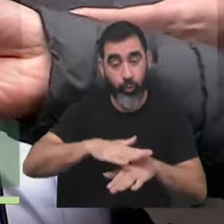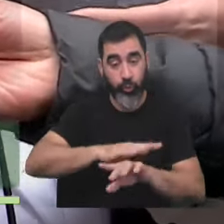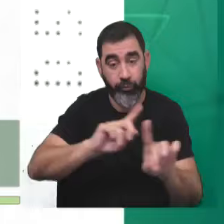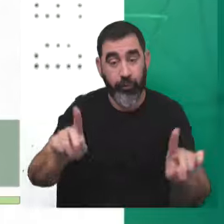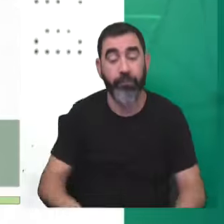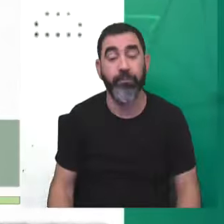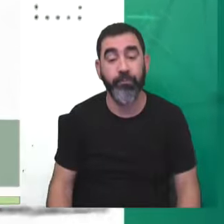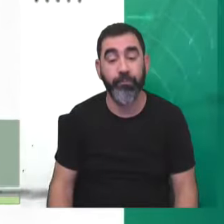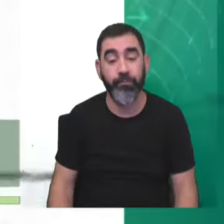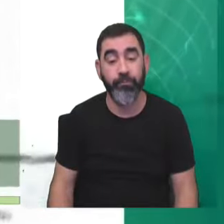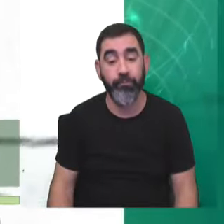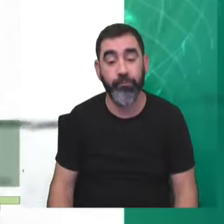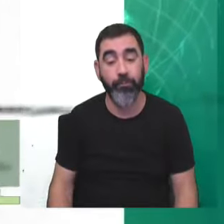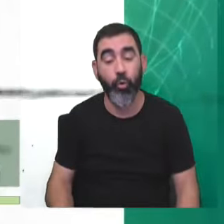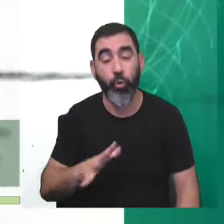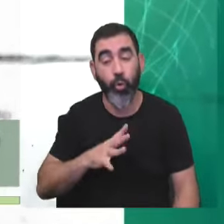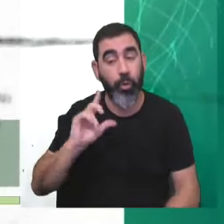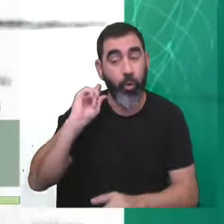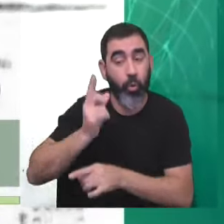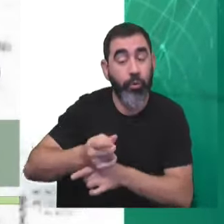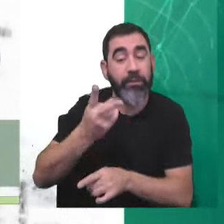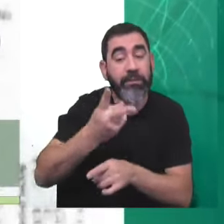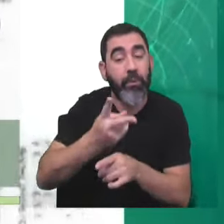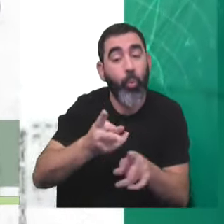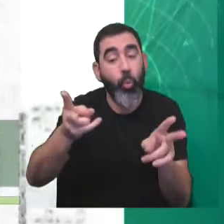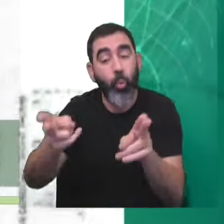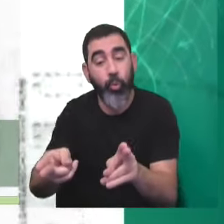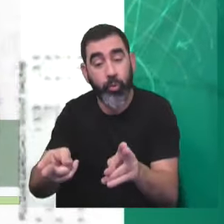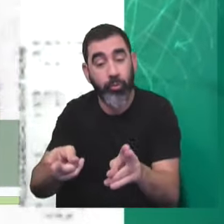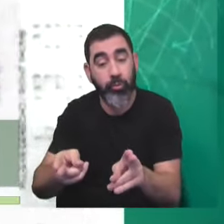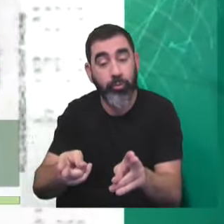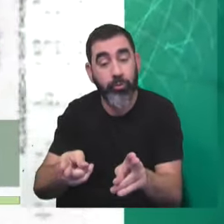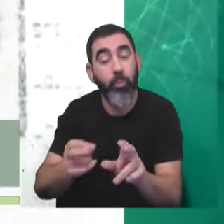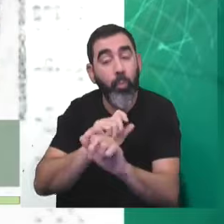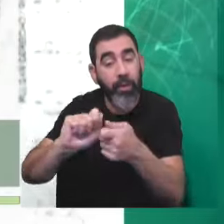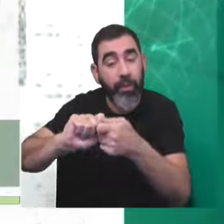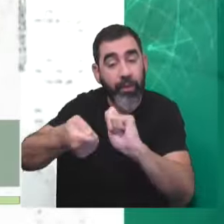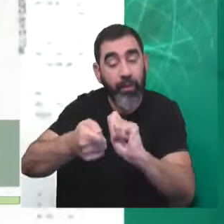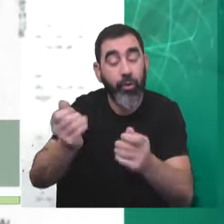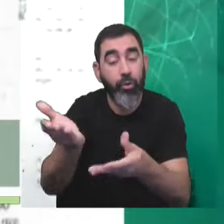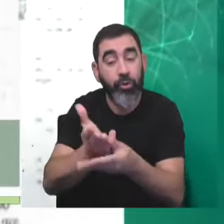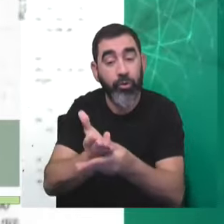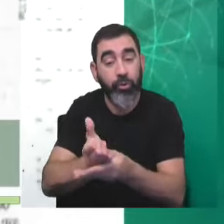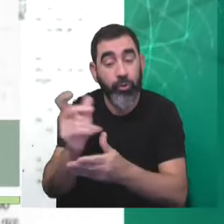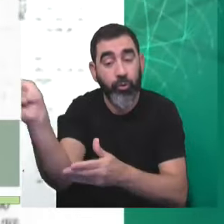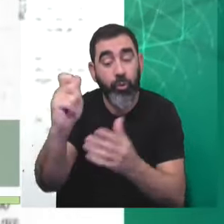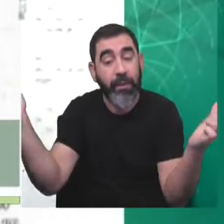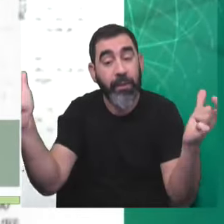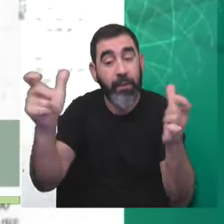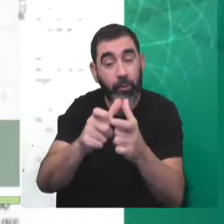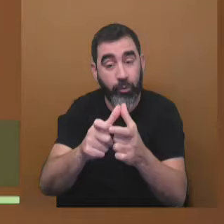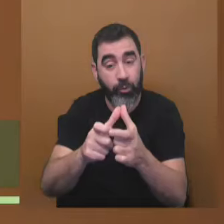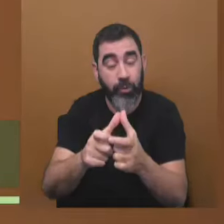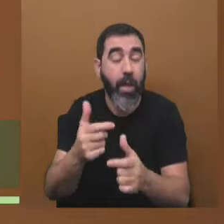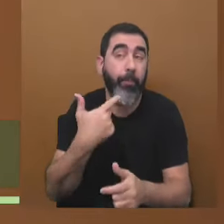Público Machado aún no se expidió sobre la segunda parte de la causa que involucra una eventual destrucción de documentos en una reunión de la que participaron